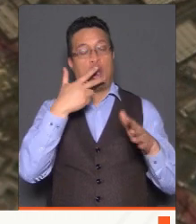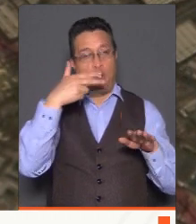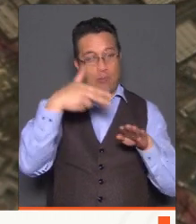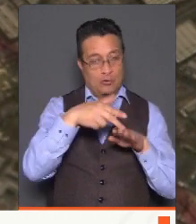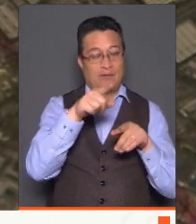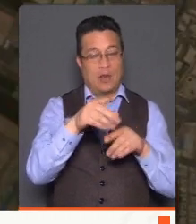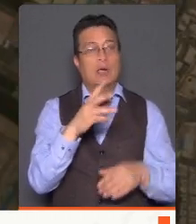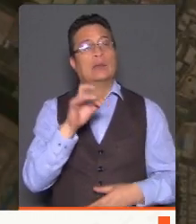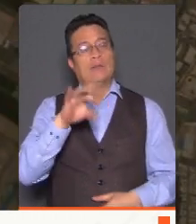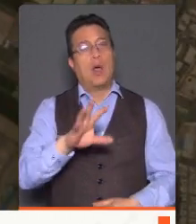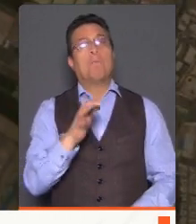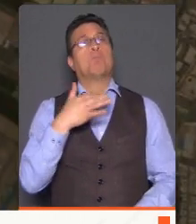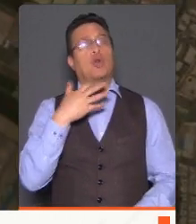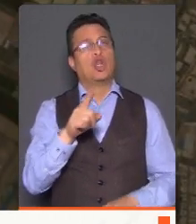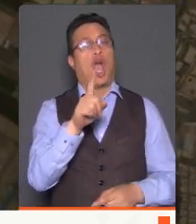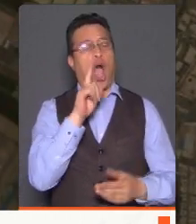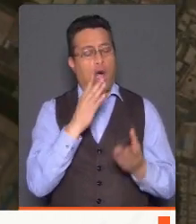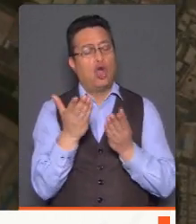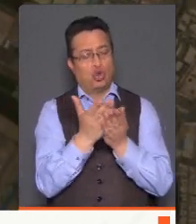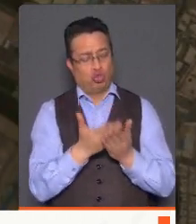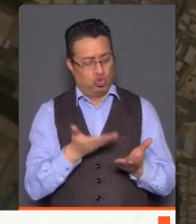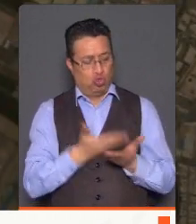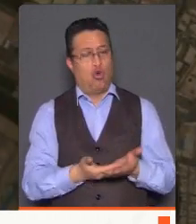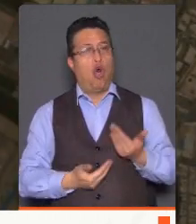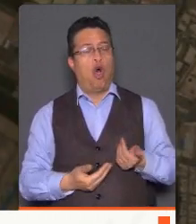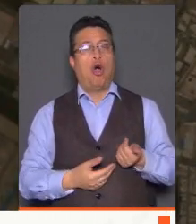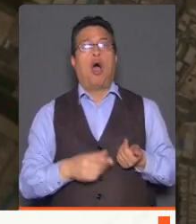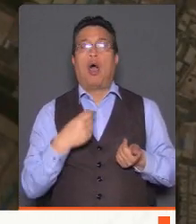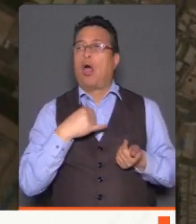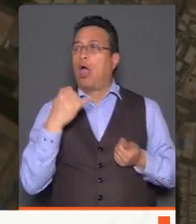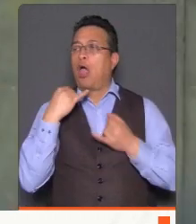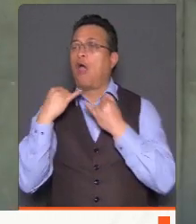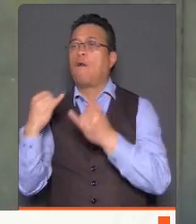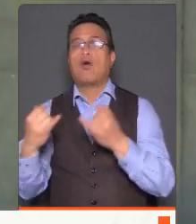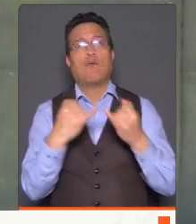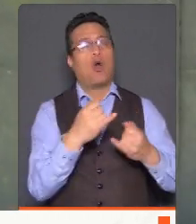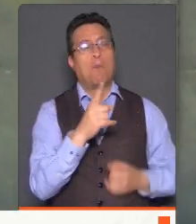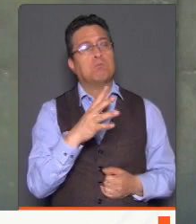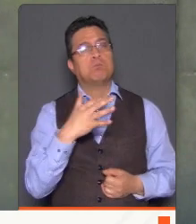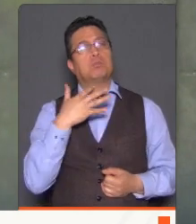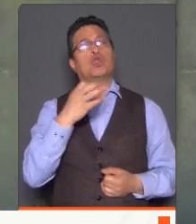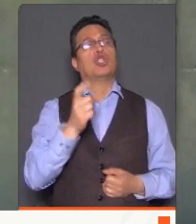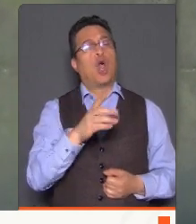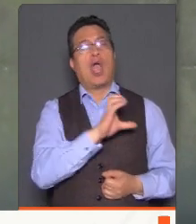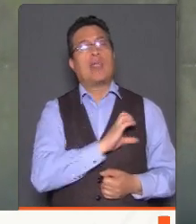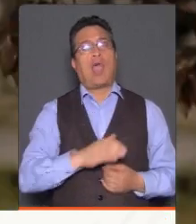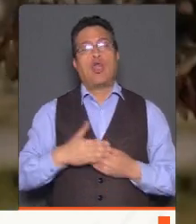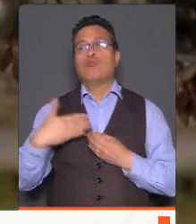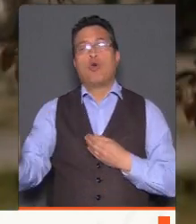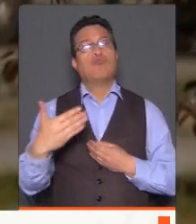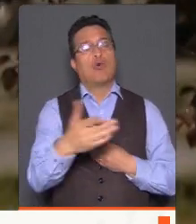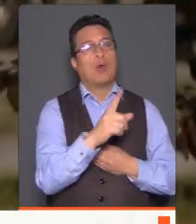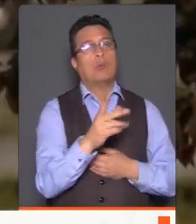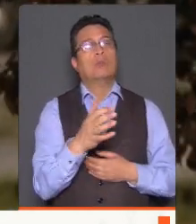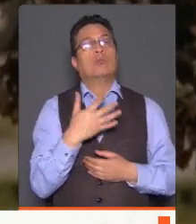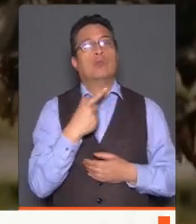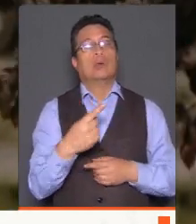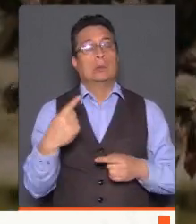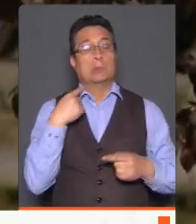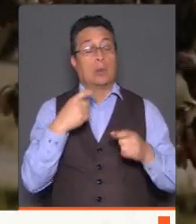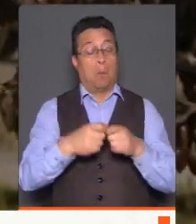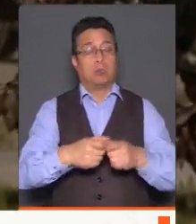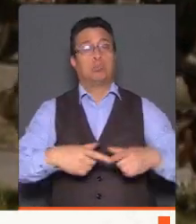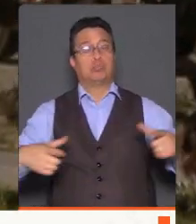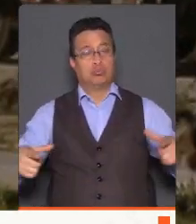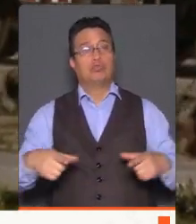qué, teniendo el estudio en mano, nunca informó a ninguna otra repartición del Estado sobre el área de afectación que